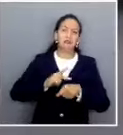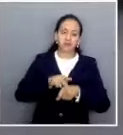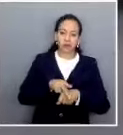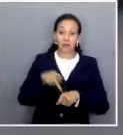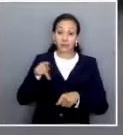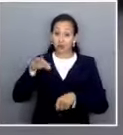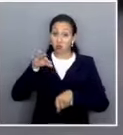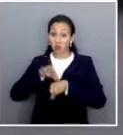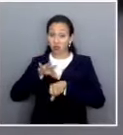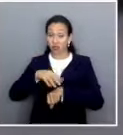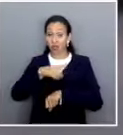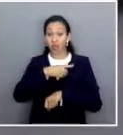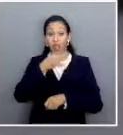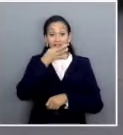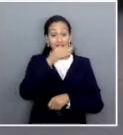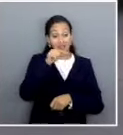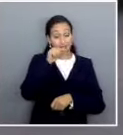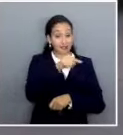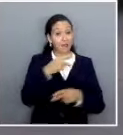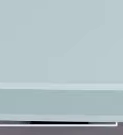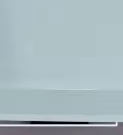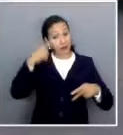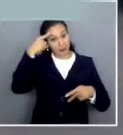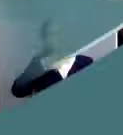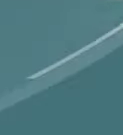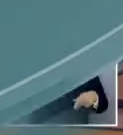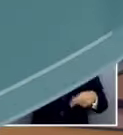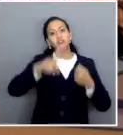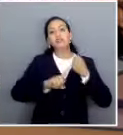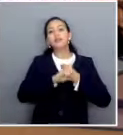y complicaciones de las operaciones.